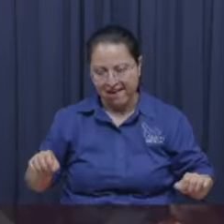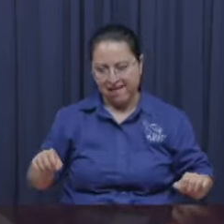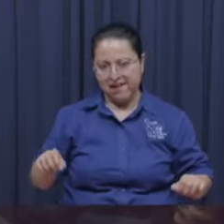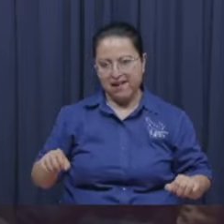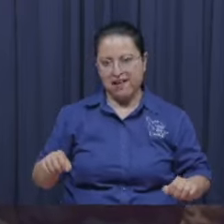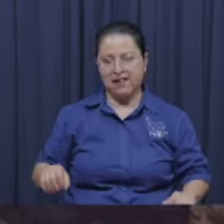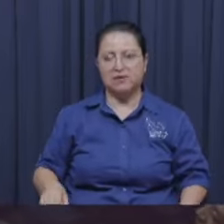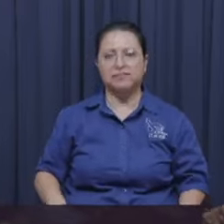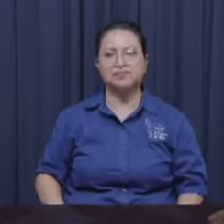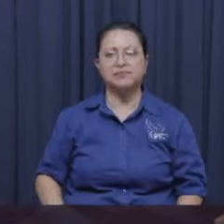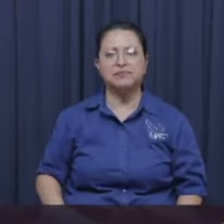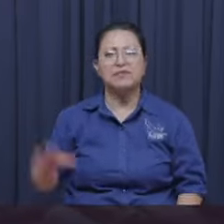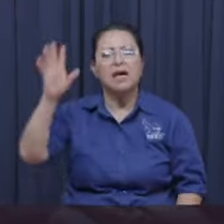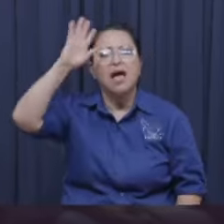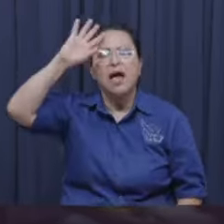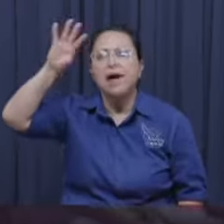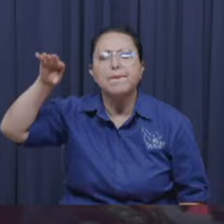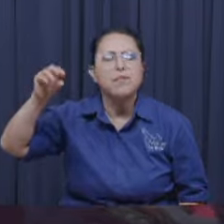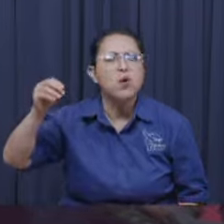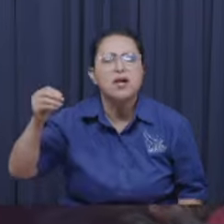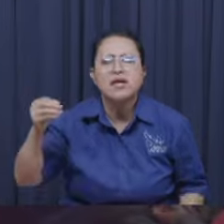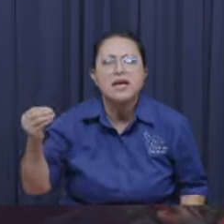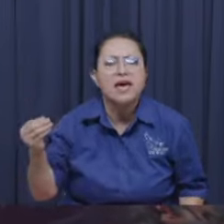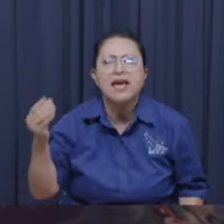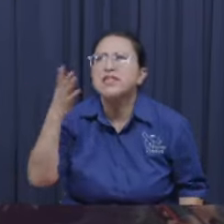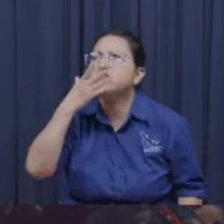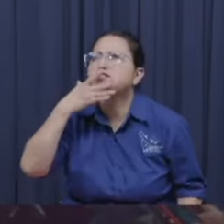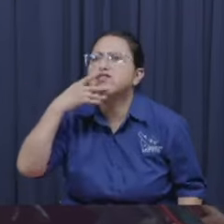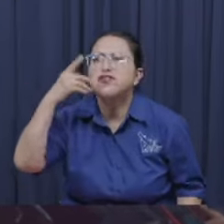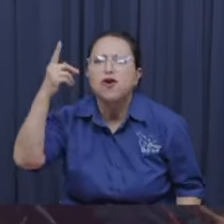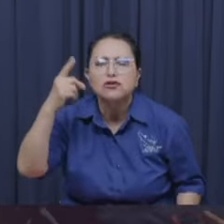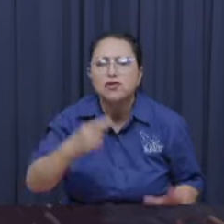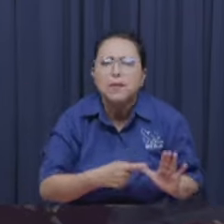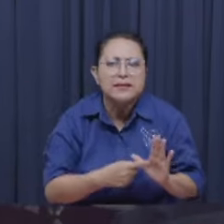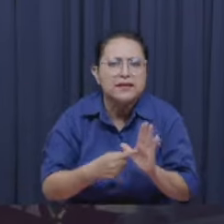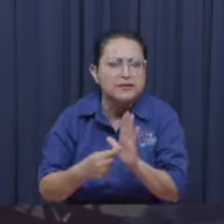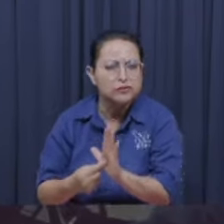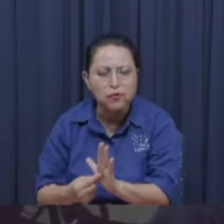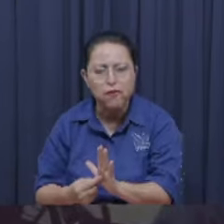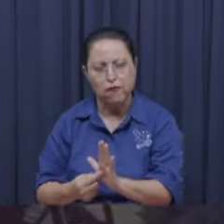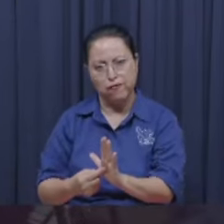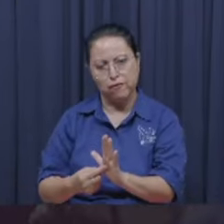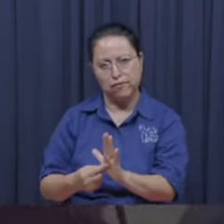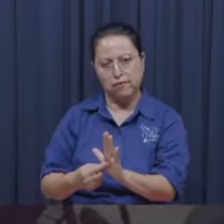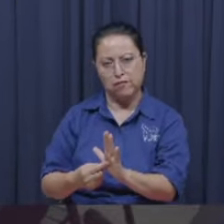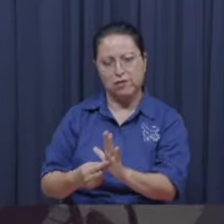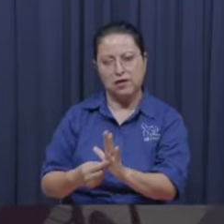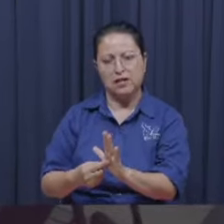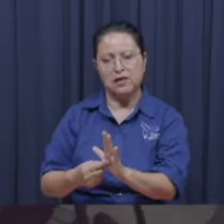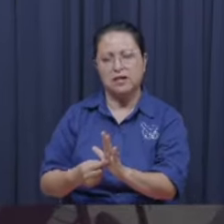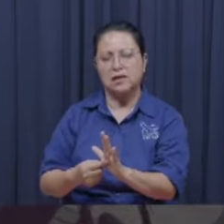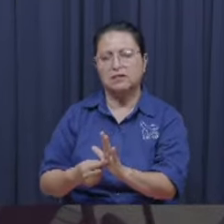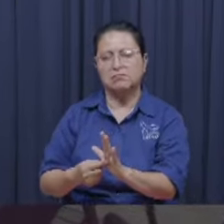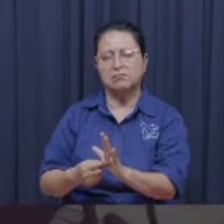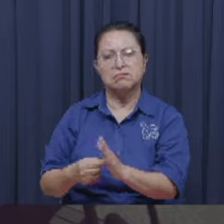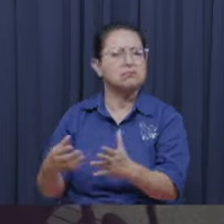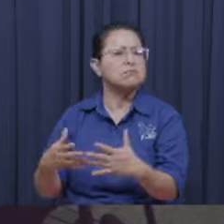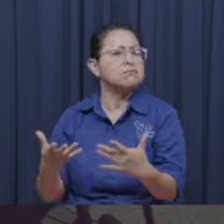Ahora, ¿por qué lo hizo así el Señor? ¿No será, y yo creo que sí, que nos está diciendo,